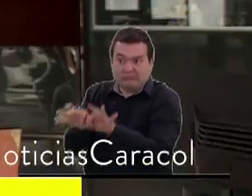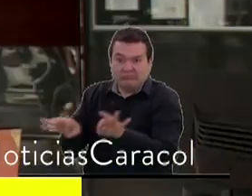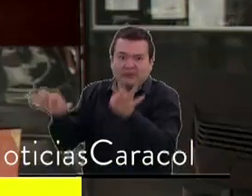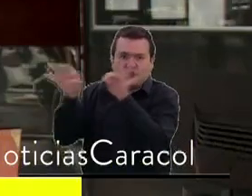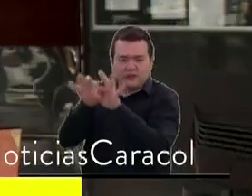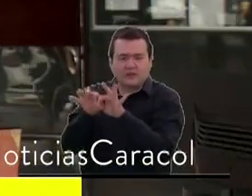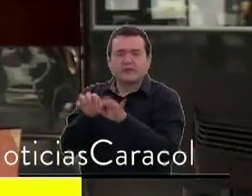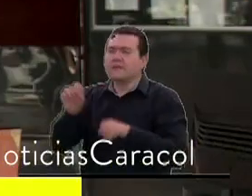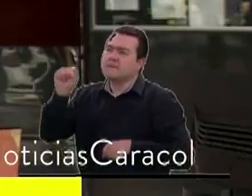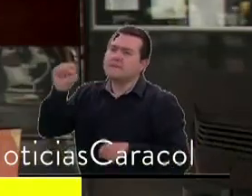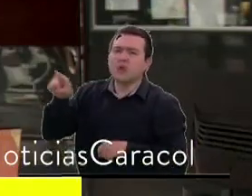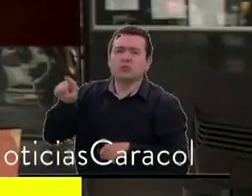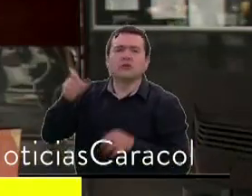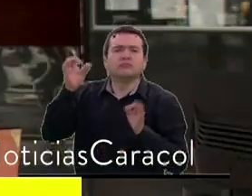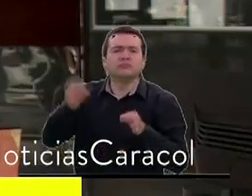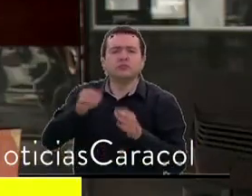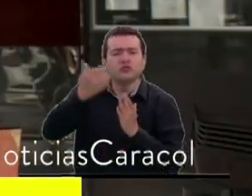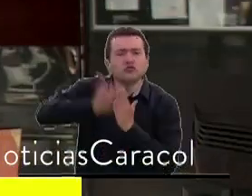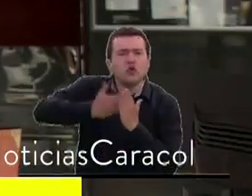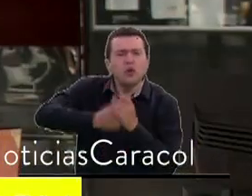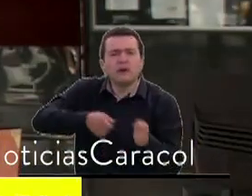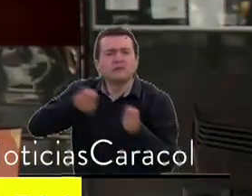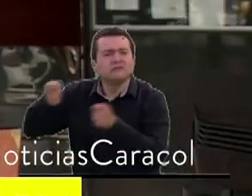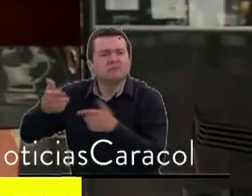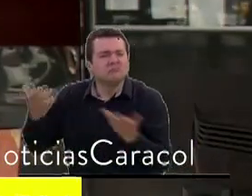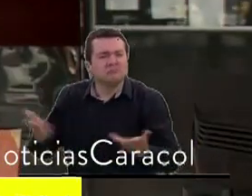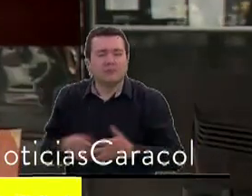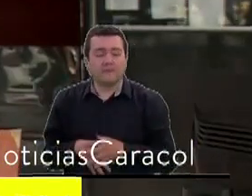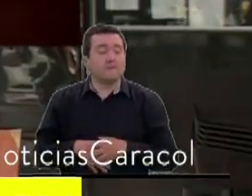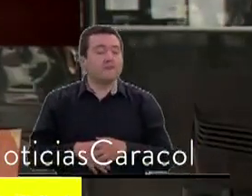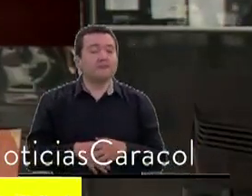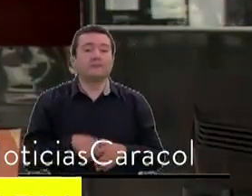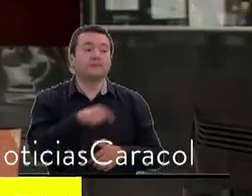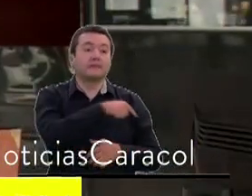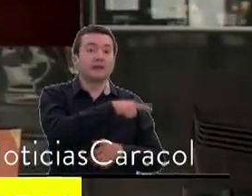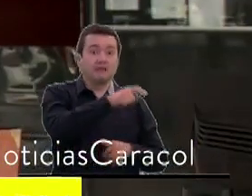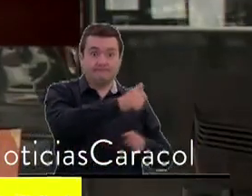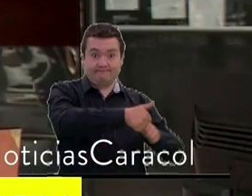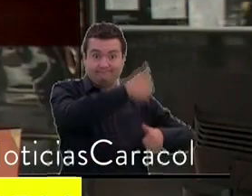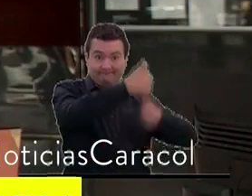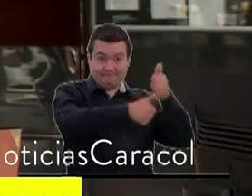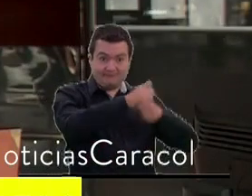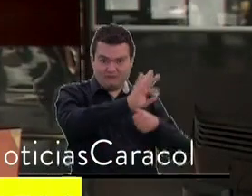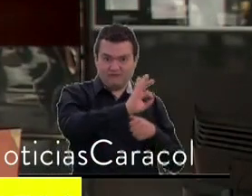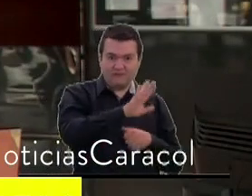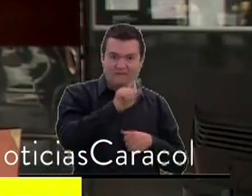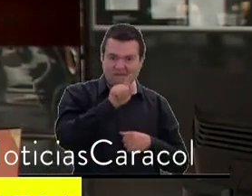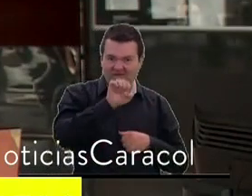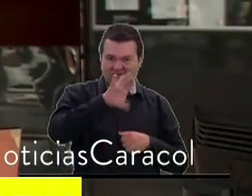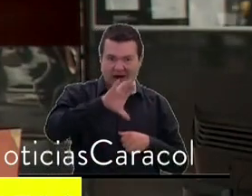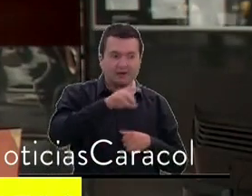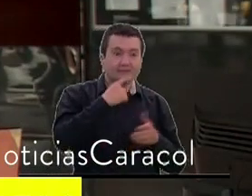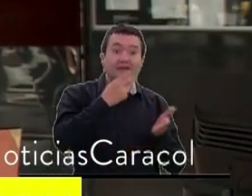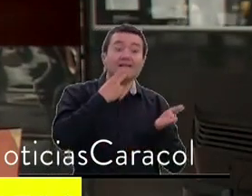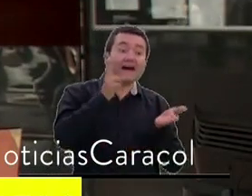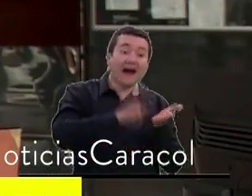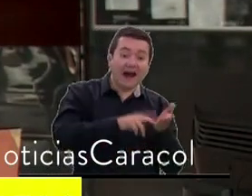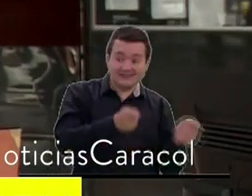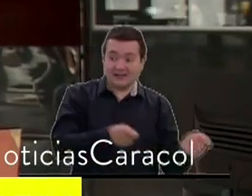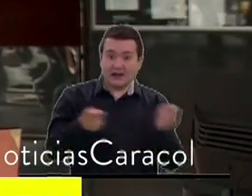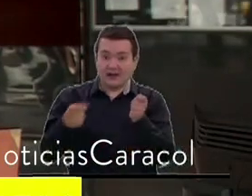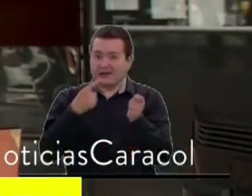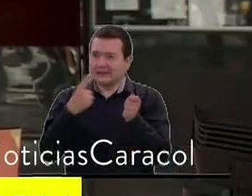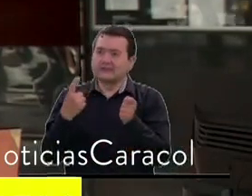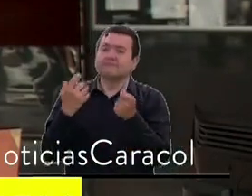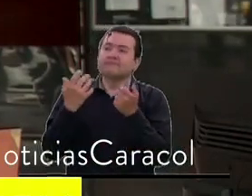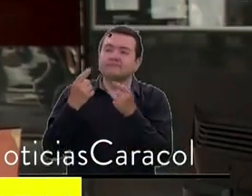Daniela, pues estos ex jefes de la antigua guerrilla de las FARC manifiestan en esta carta entregada a la Jurisdicción Especial para la Paz su